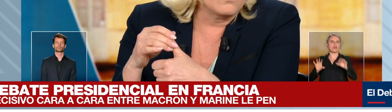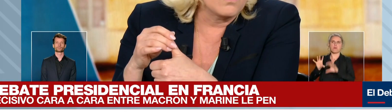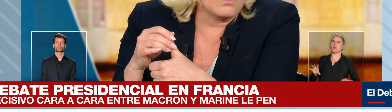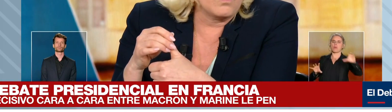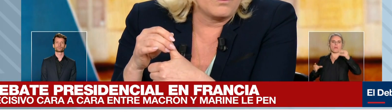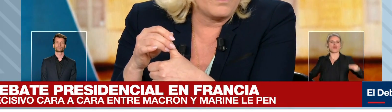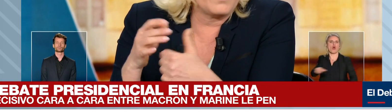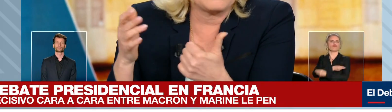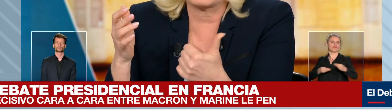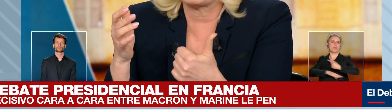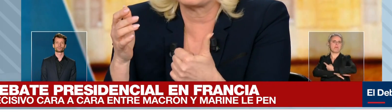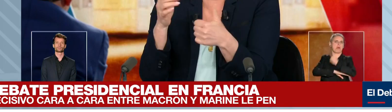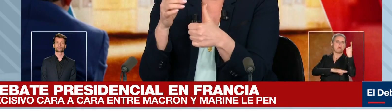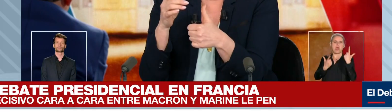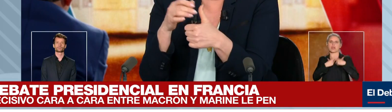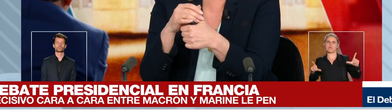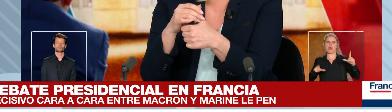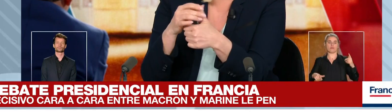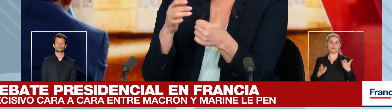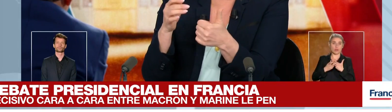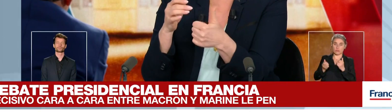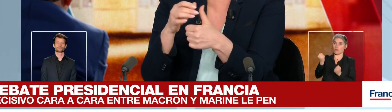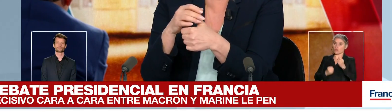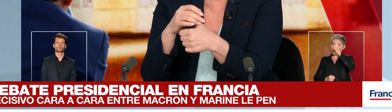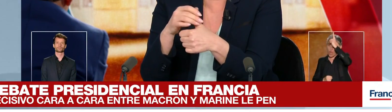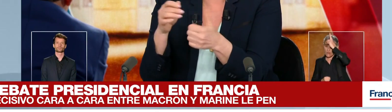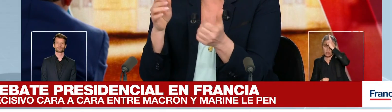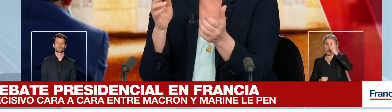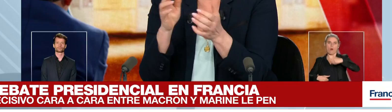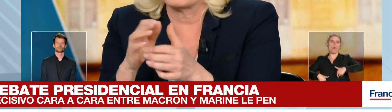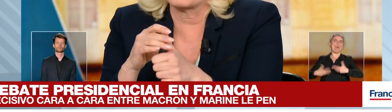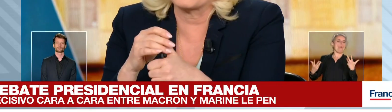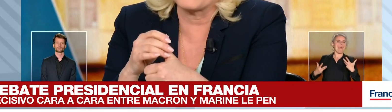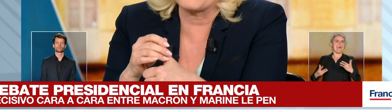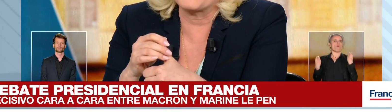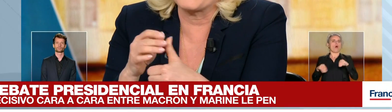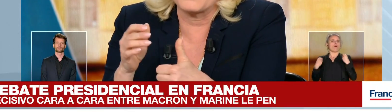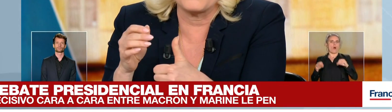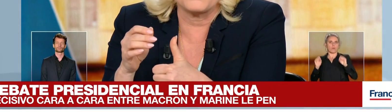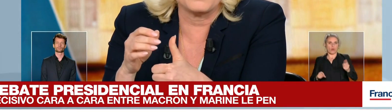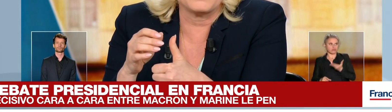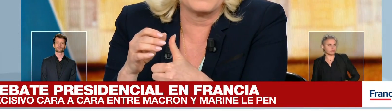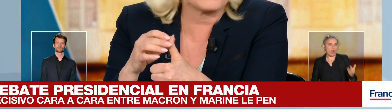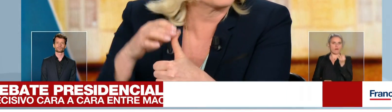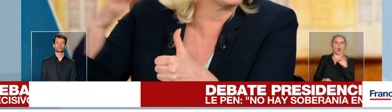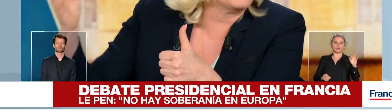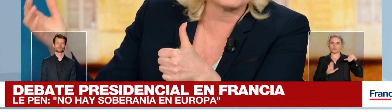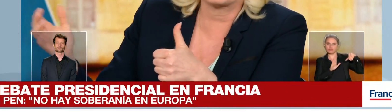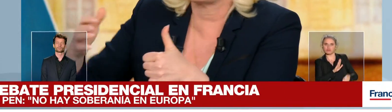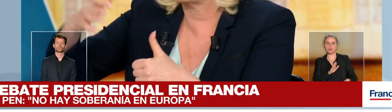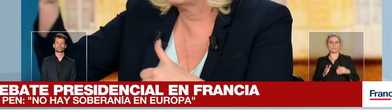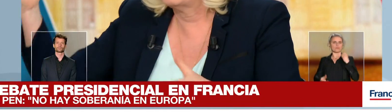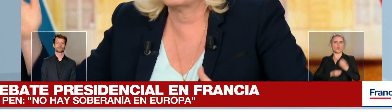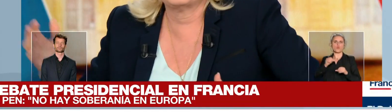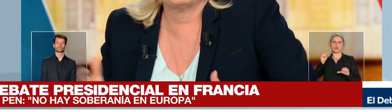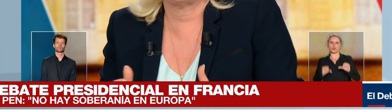de libre comercio, en donde se venden carros alemanes sacrificando a los ganaderos,